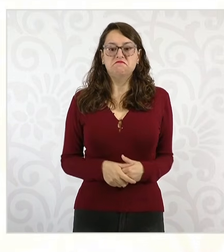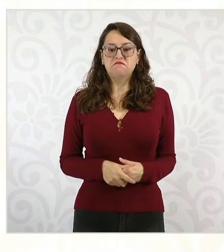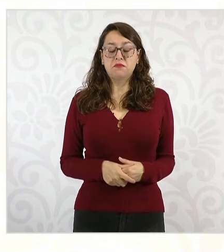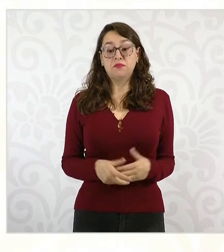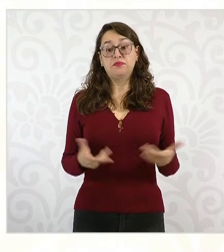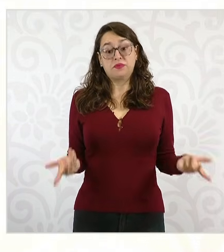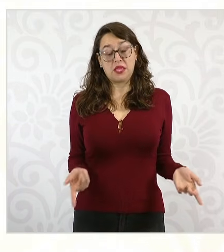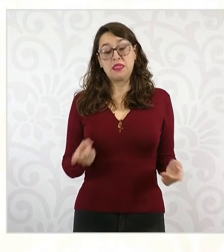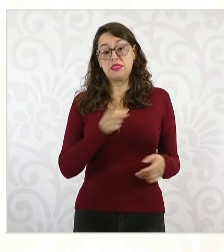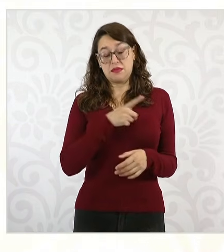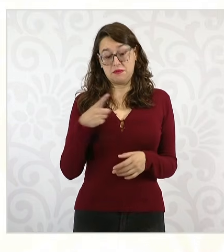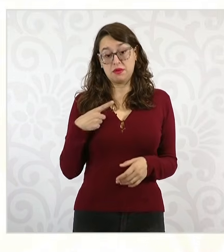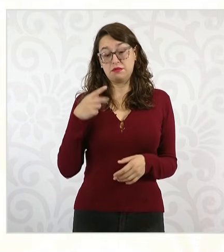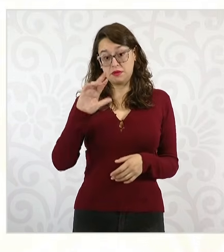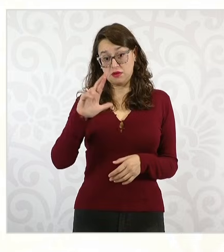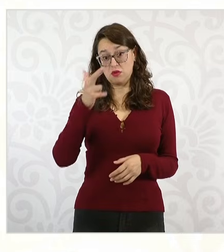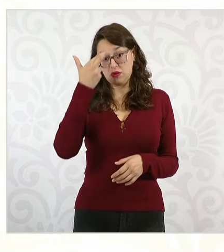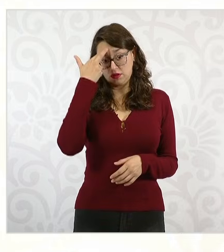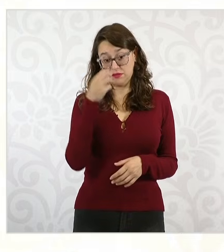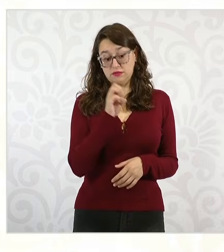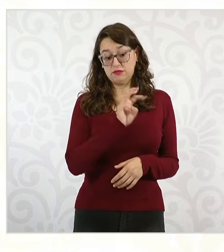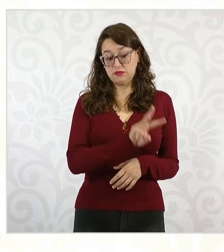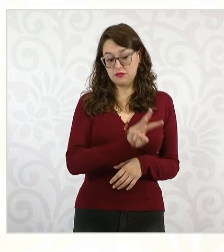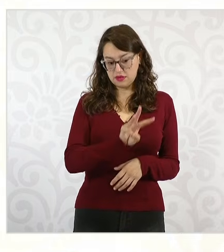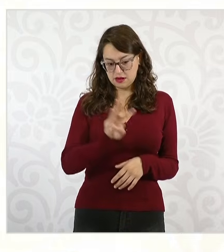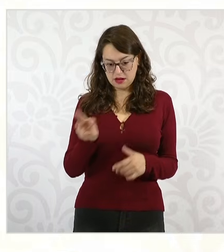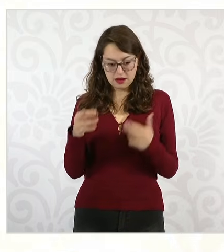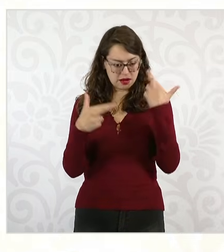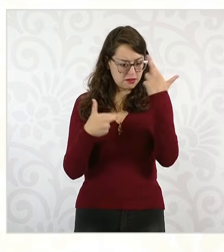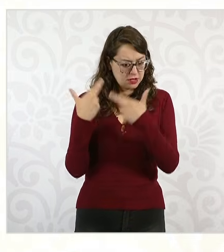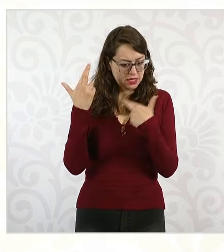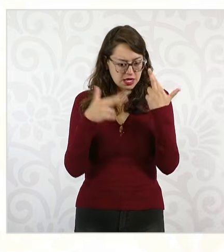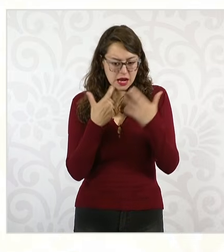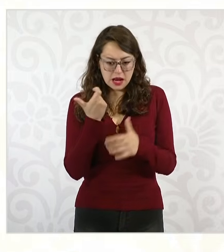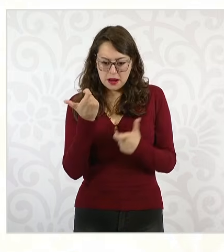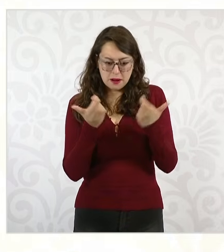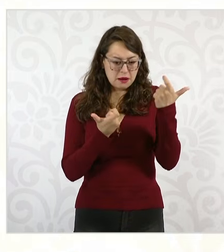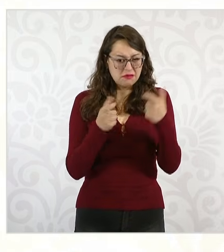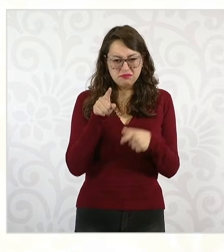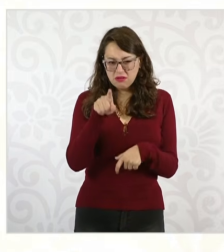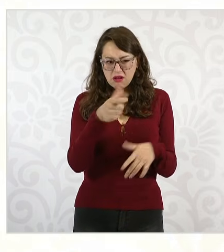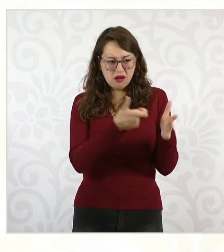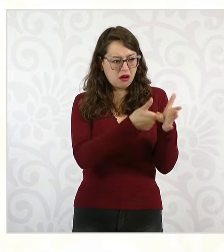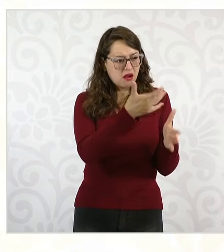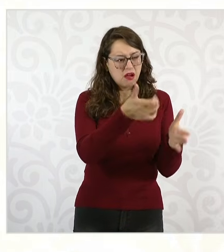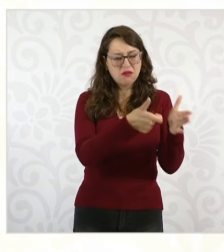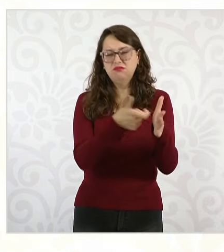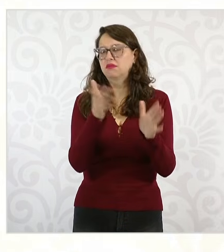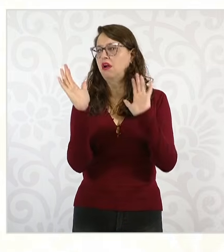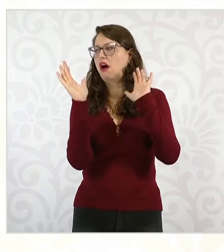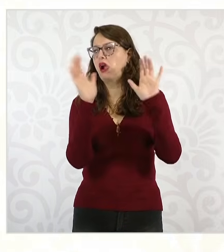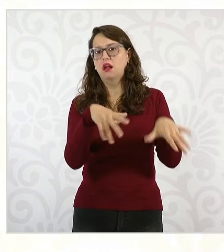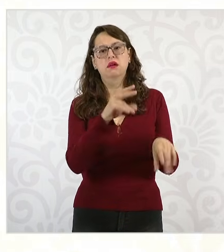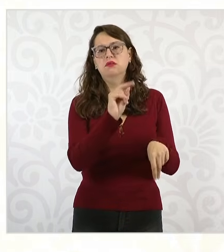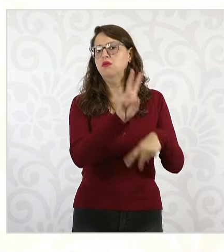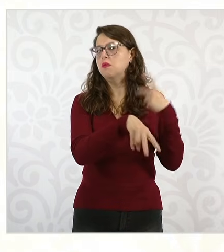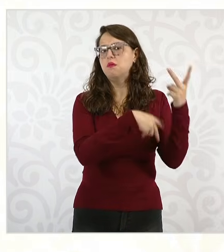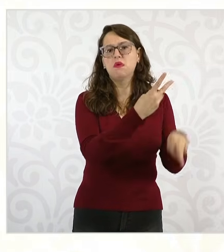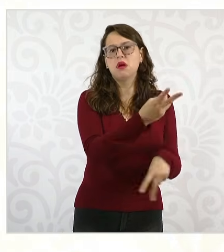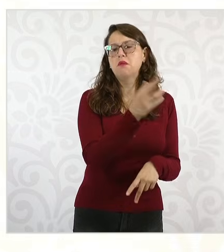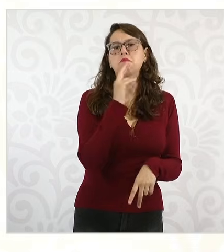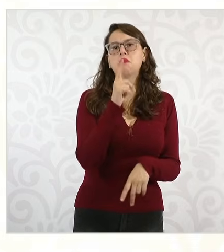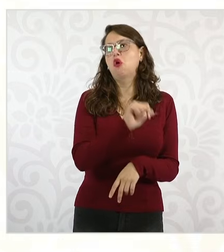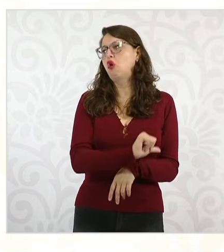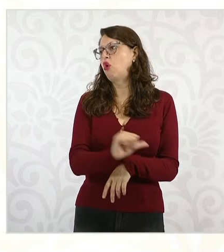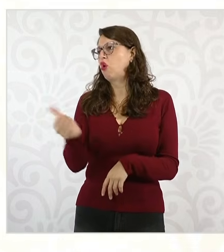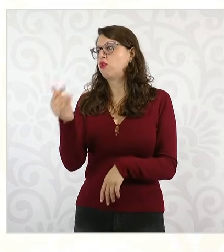la plataforma pueden ubicar precios y pues la invitación es no cargar en estas estaciones que están vendiendo